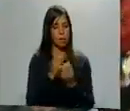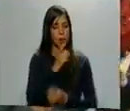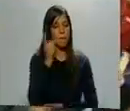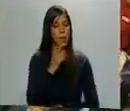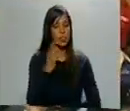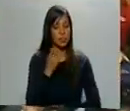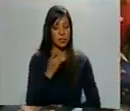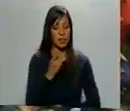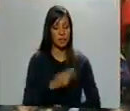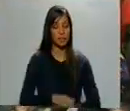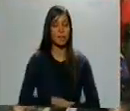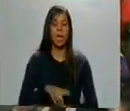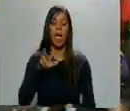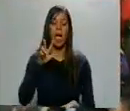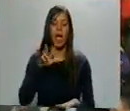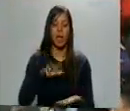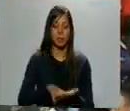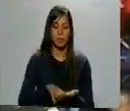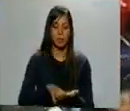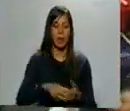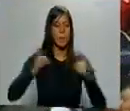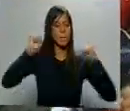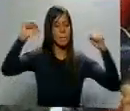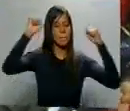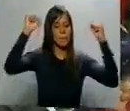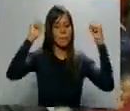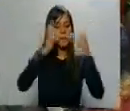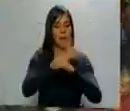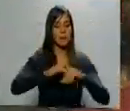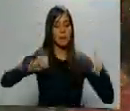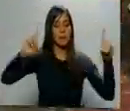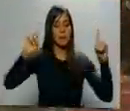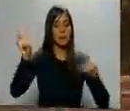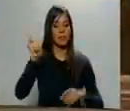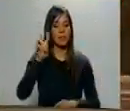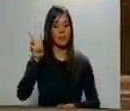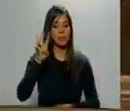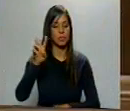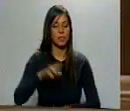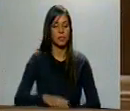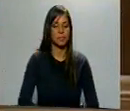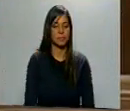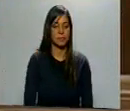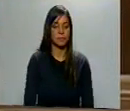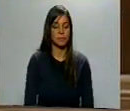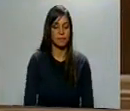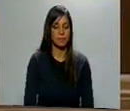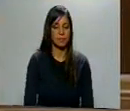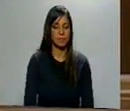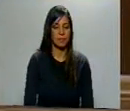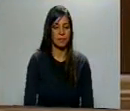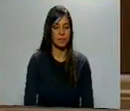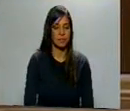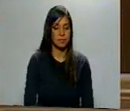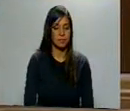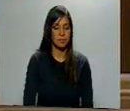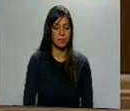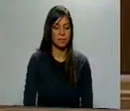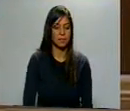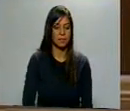electorales. Aprobado. Que viva la democracia venezolana.